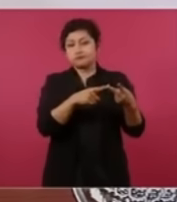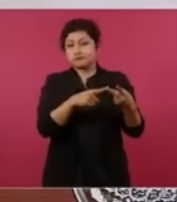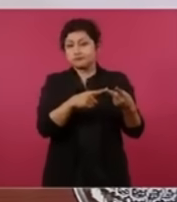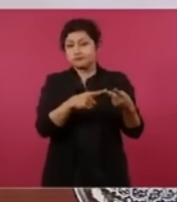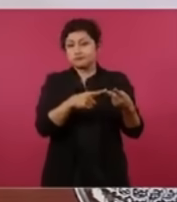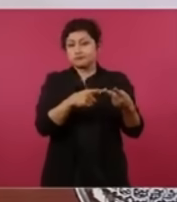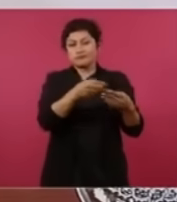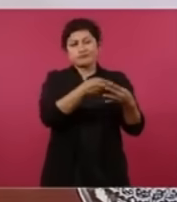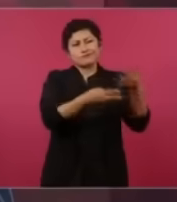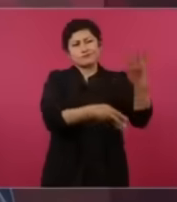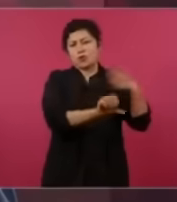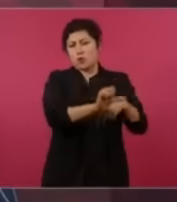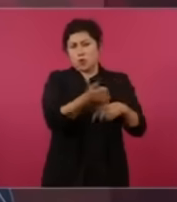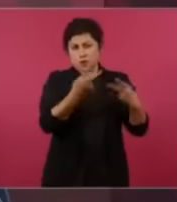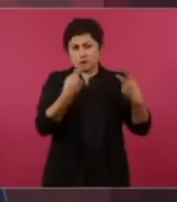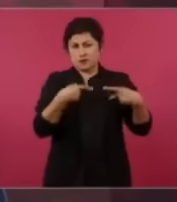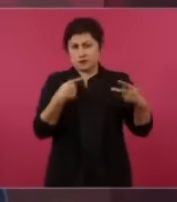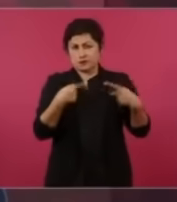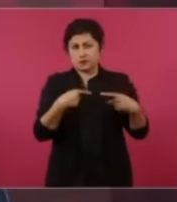y con otros.